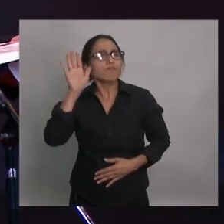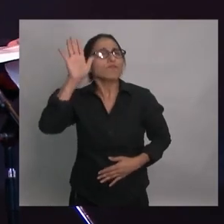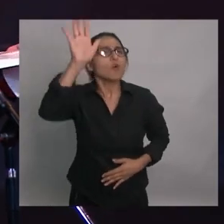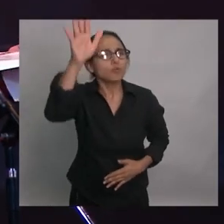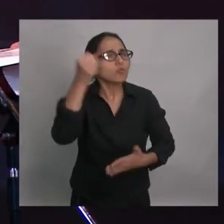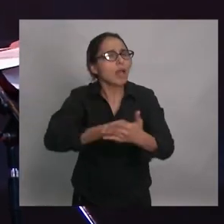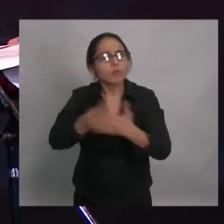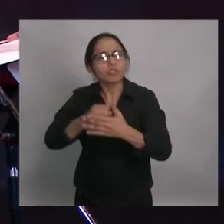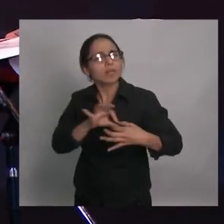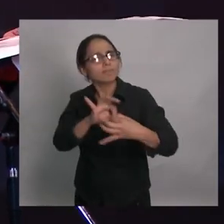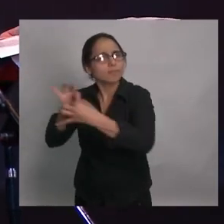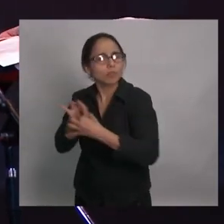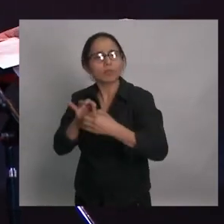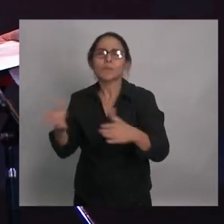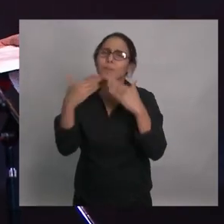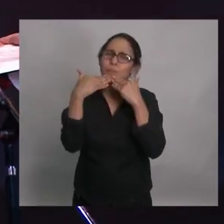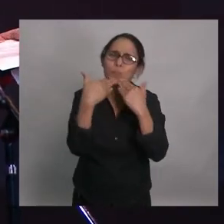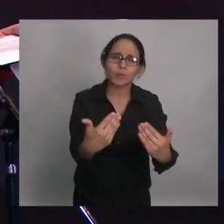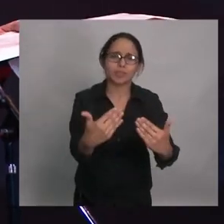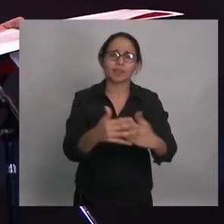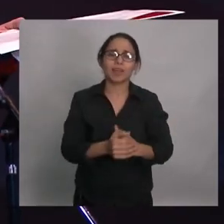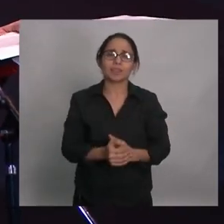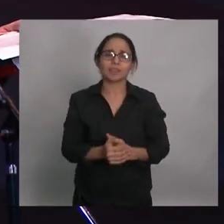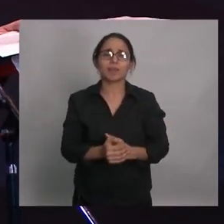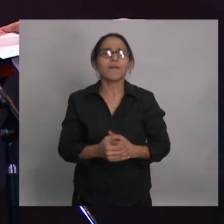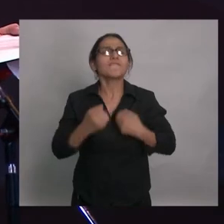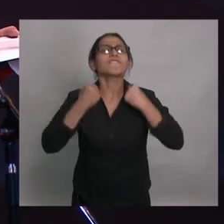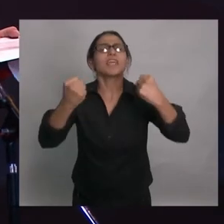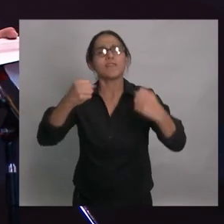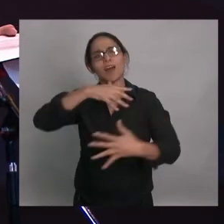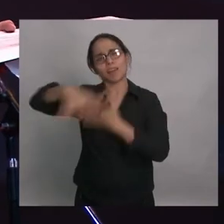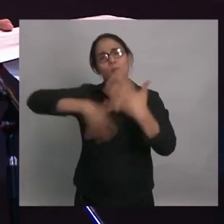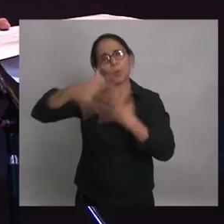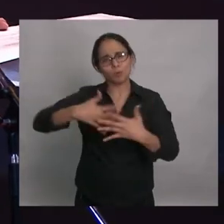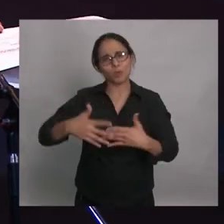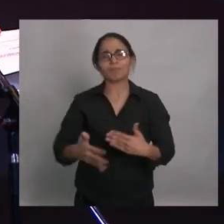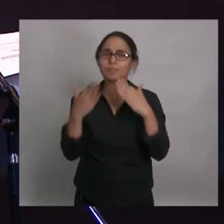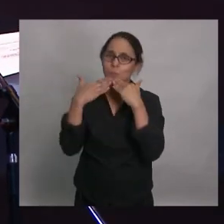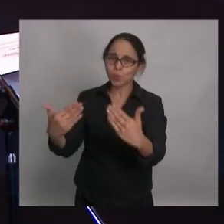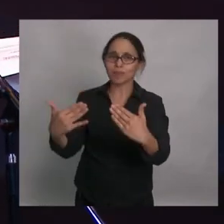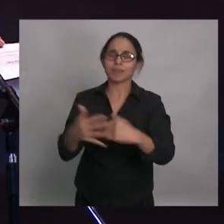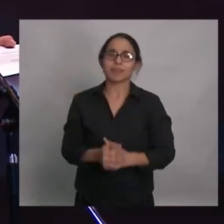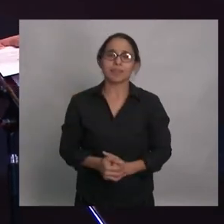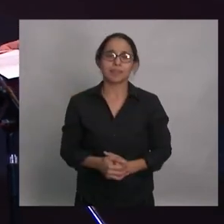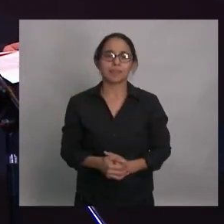muchísimas gracias a nombre de todos viva la revolución muchas gracias